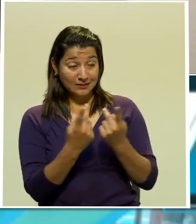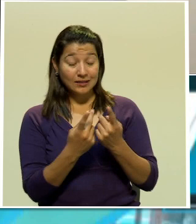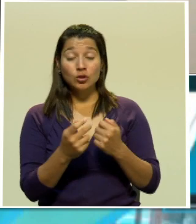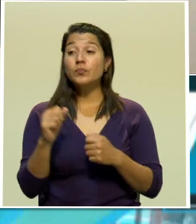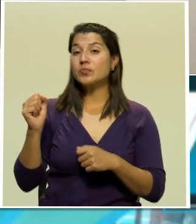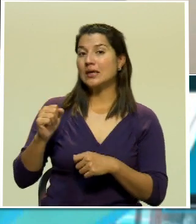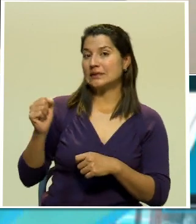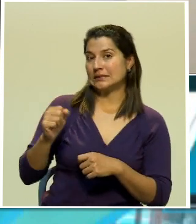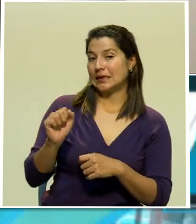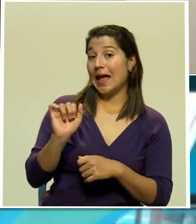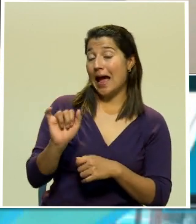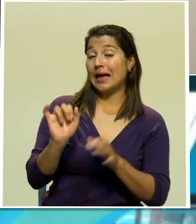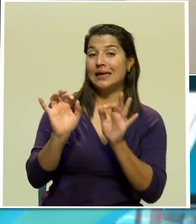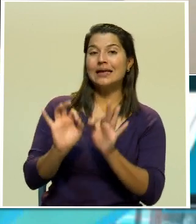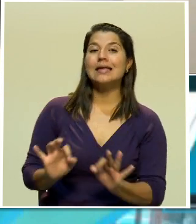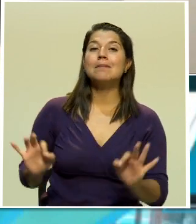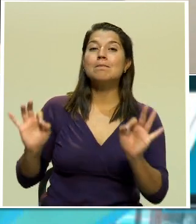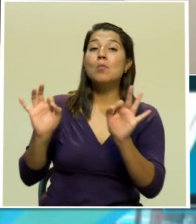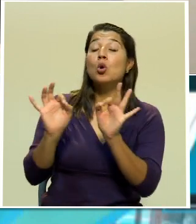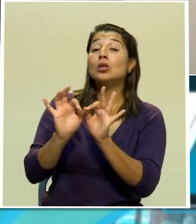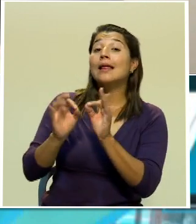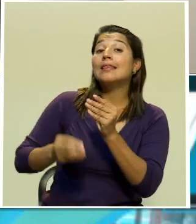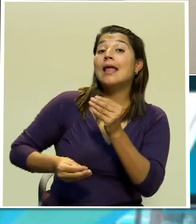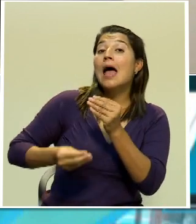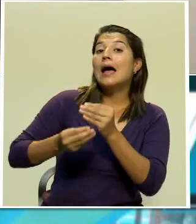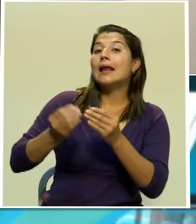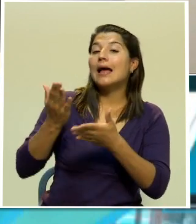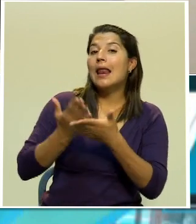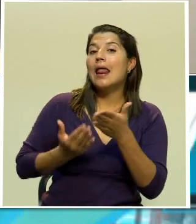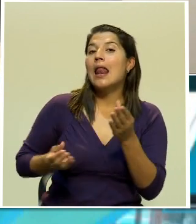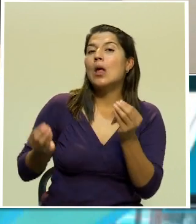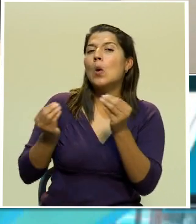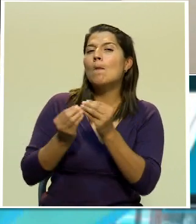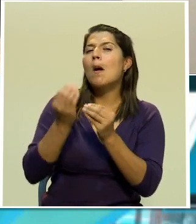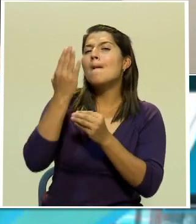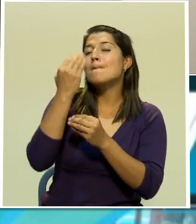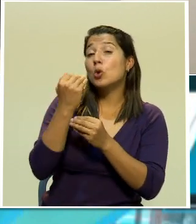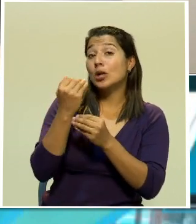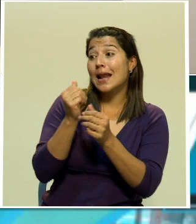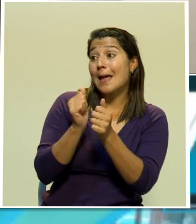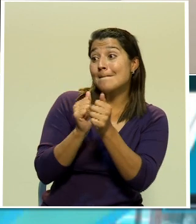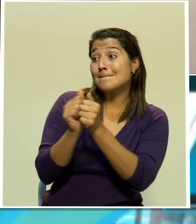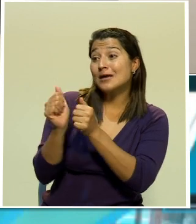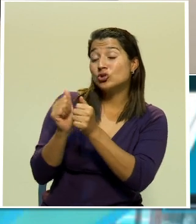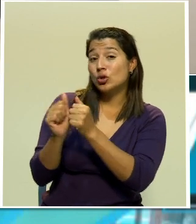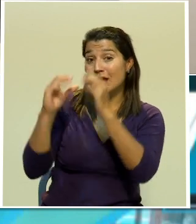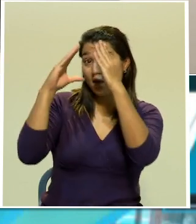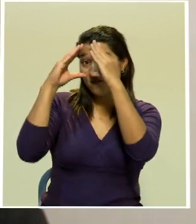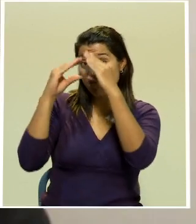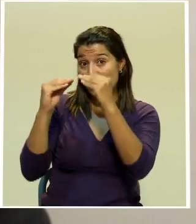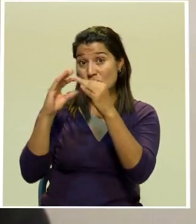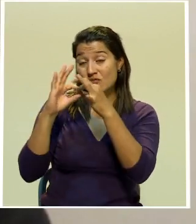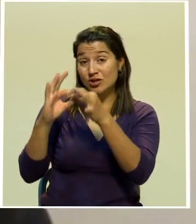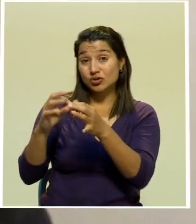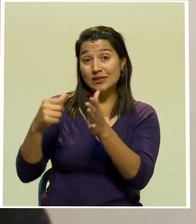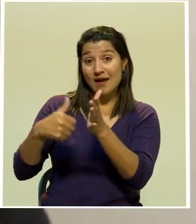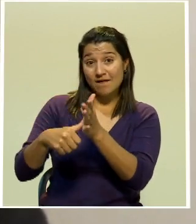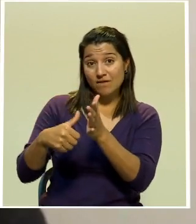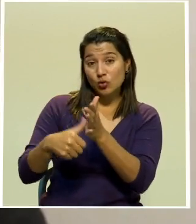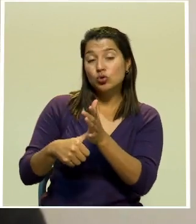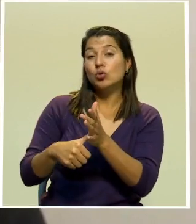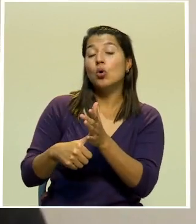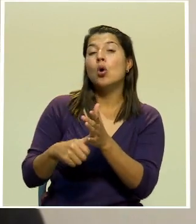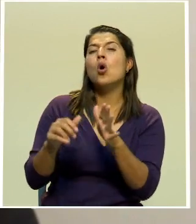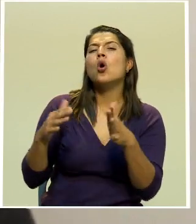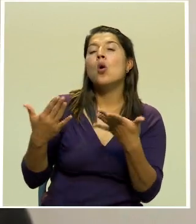ahí es importante hacer una acotación, y es que la mayoría de los datos que tenemos acerca del voto fueron obtenidos en encuestas de boca de